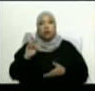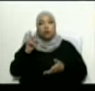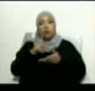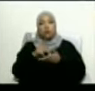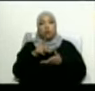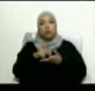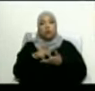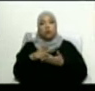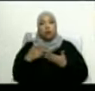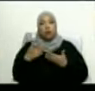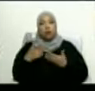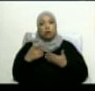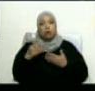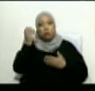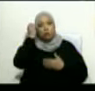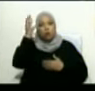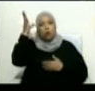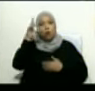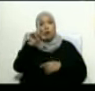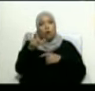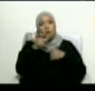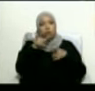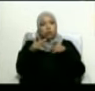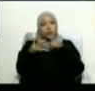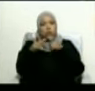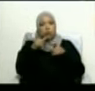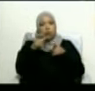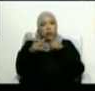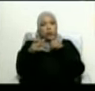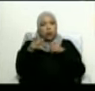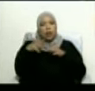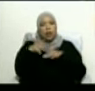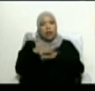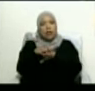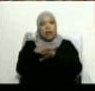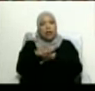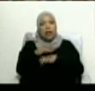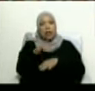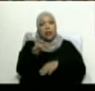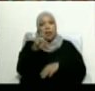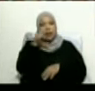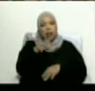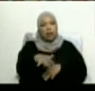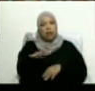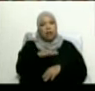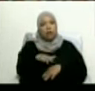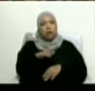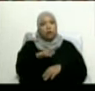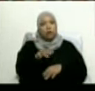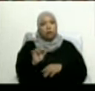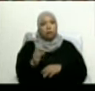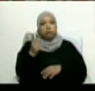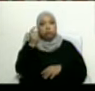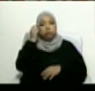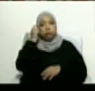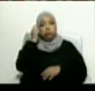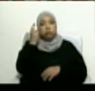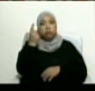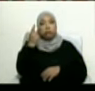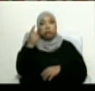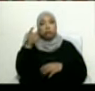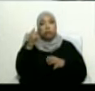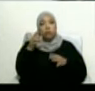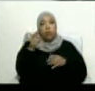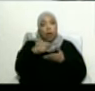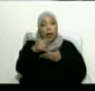su militancia y capacidades en la consulta popular en defensa de la integridad territorial. Nosotros desde el primer día la Alianza del Lápiz se